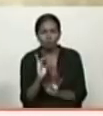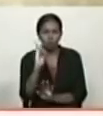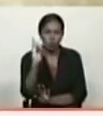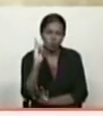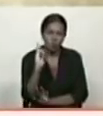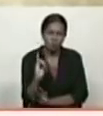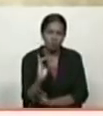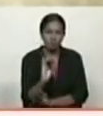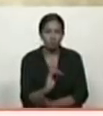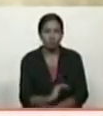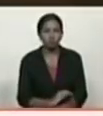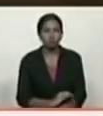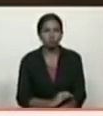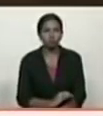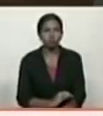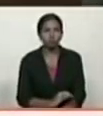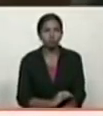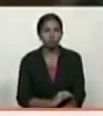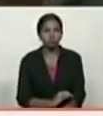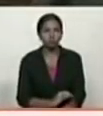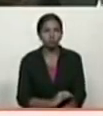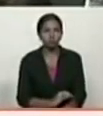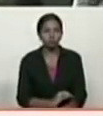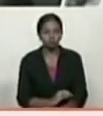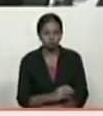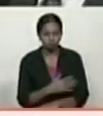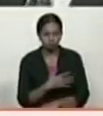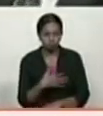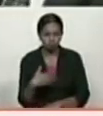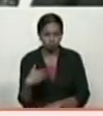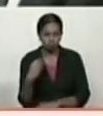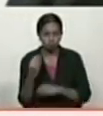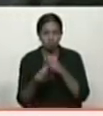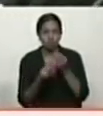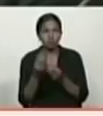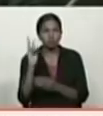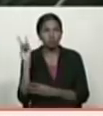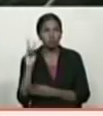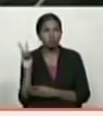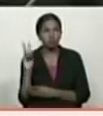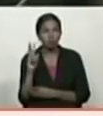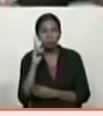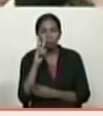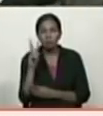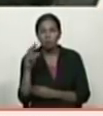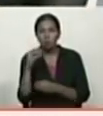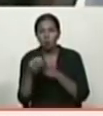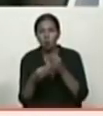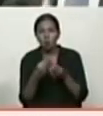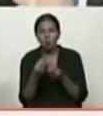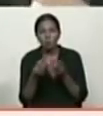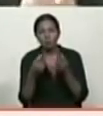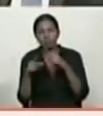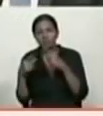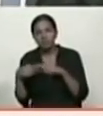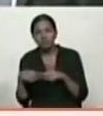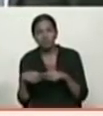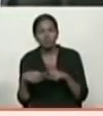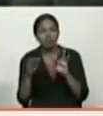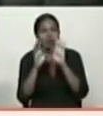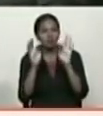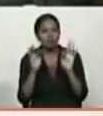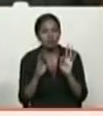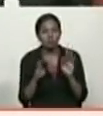intenta generar en Venezuela, pero también observamos algunas diferencias importantes del vecindario, de